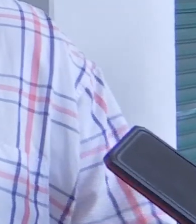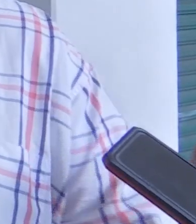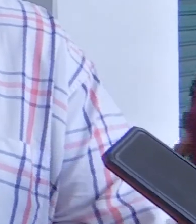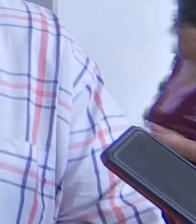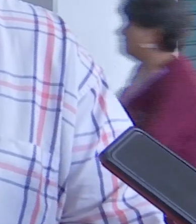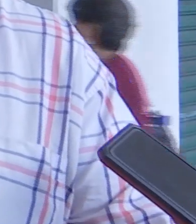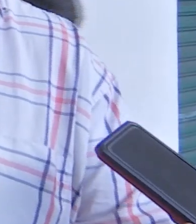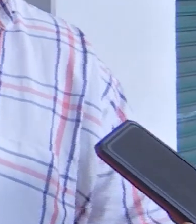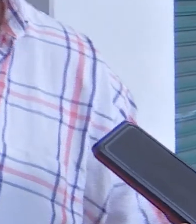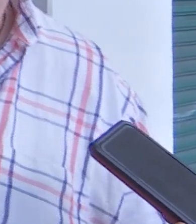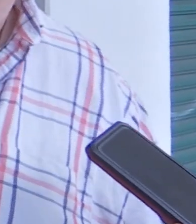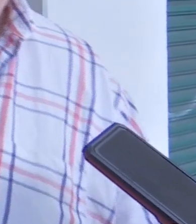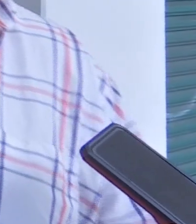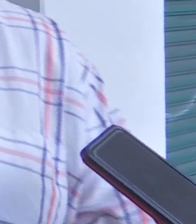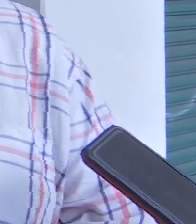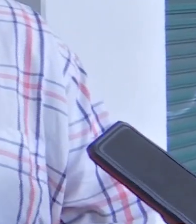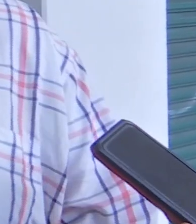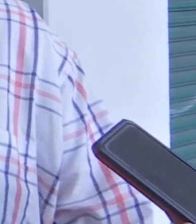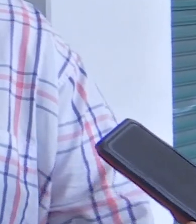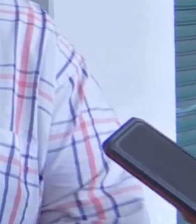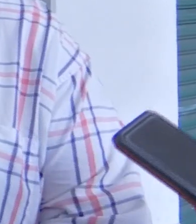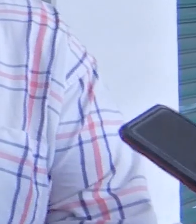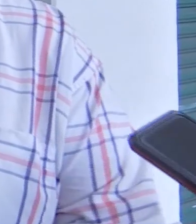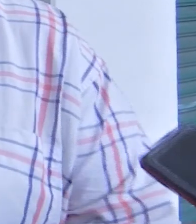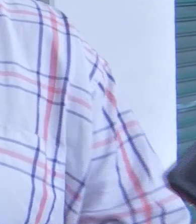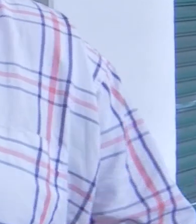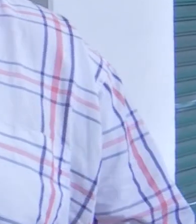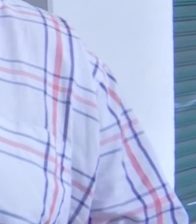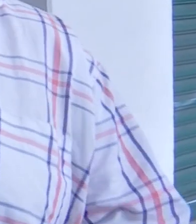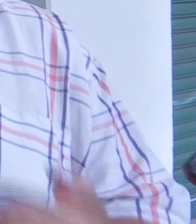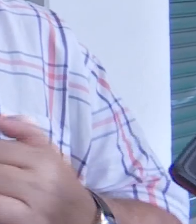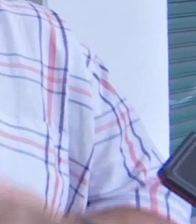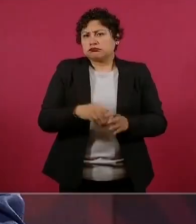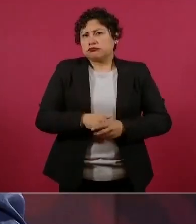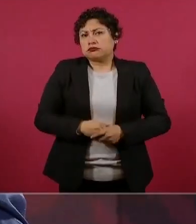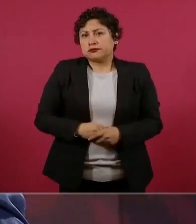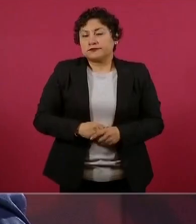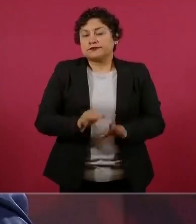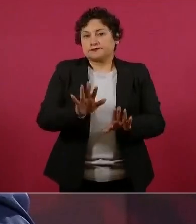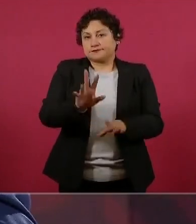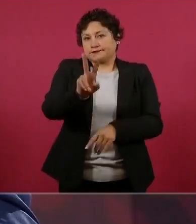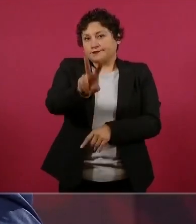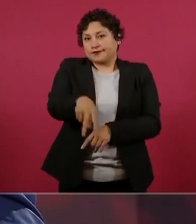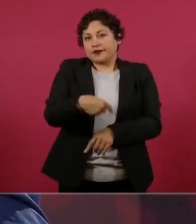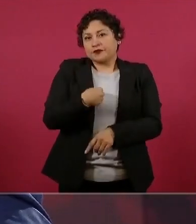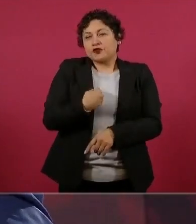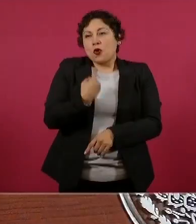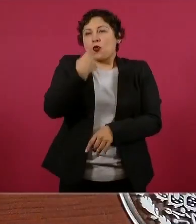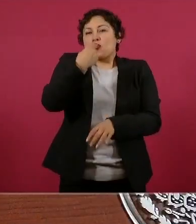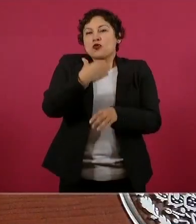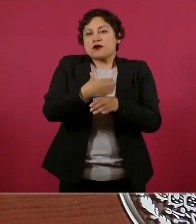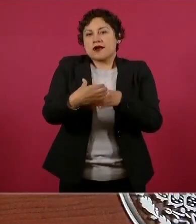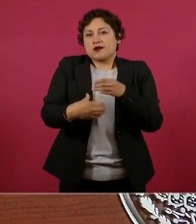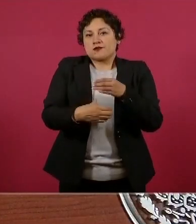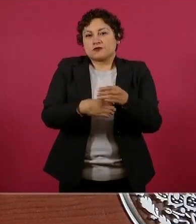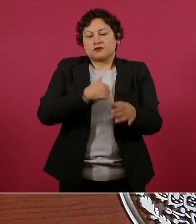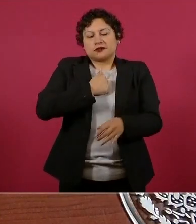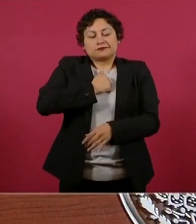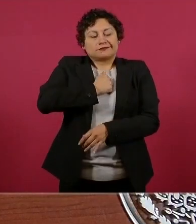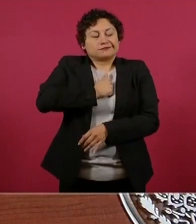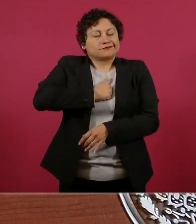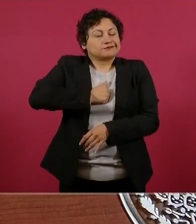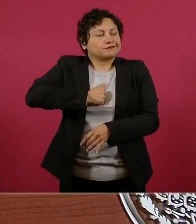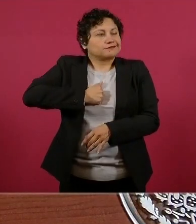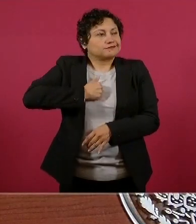Aseguró que de igual manera en estas asambleas informativas se platica sobre el paquete de reformas que el presidente Andrés Manuel